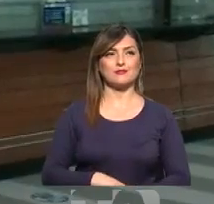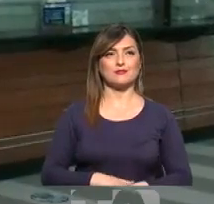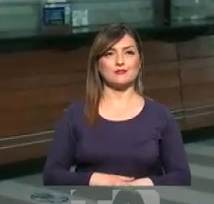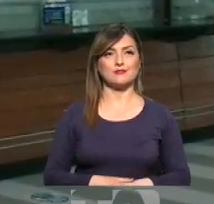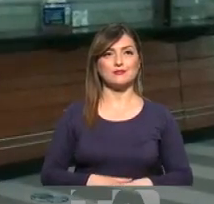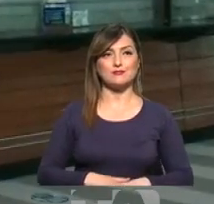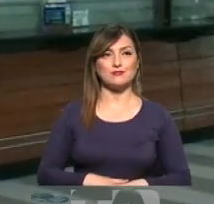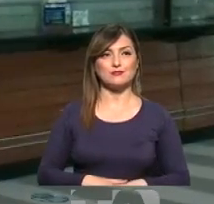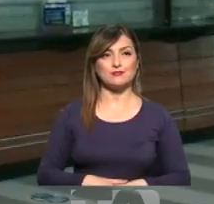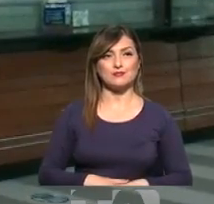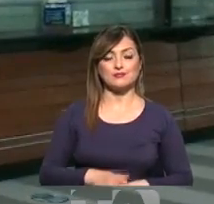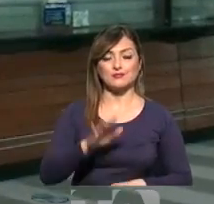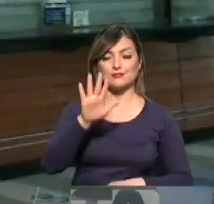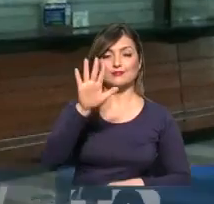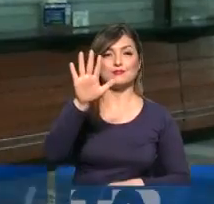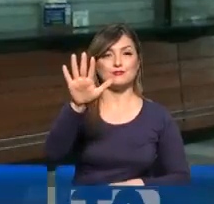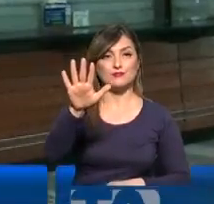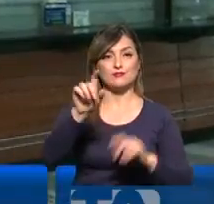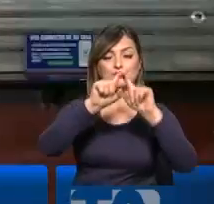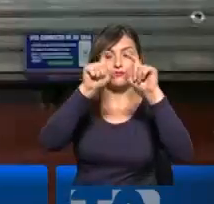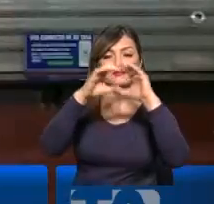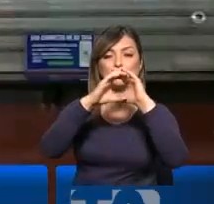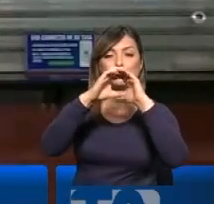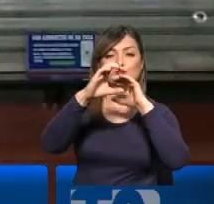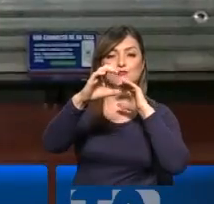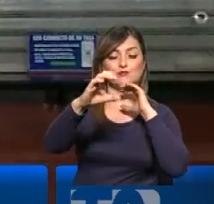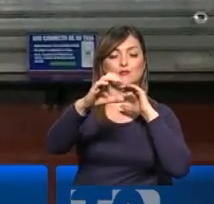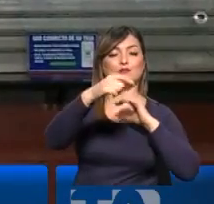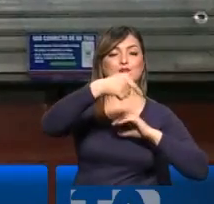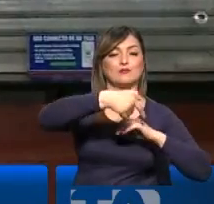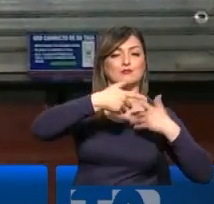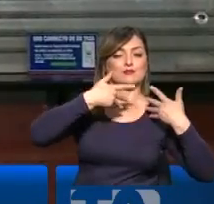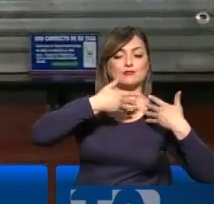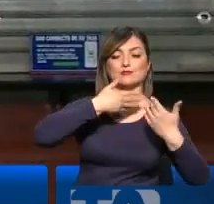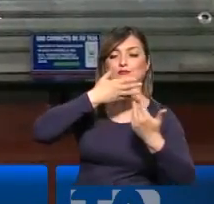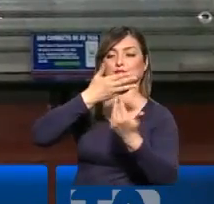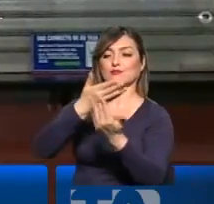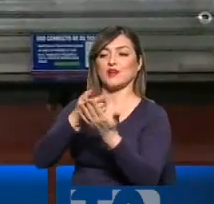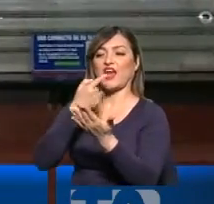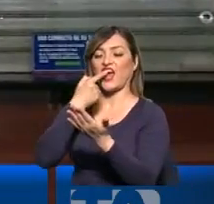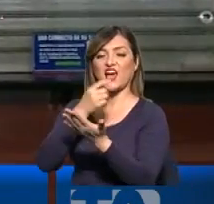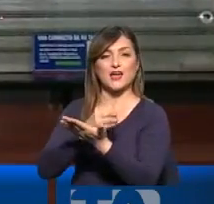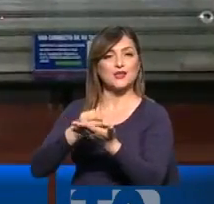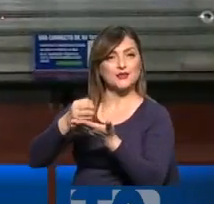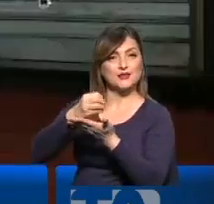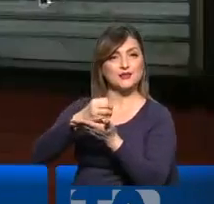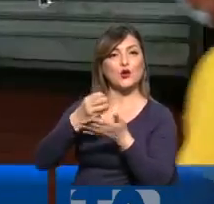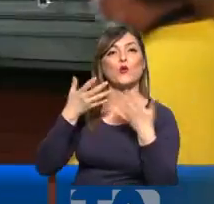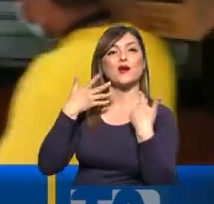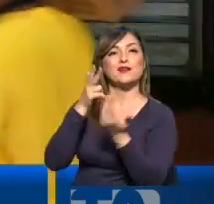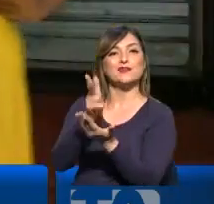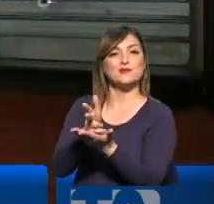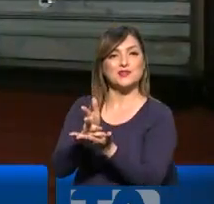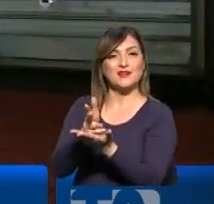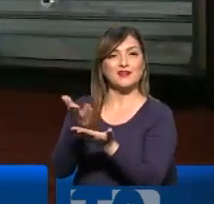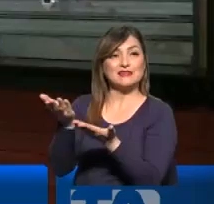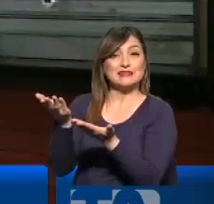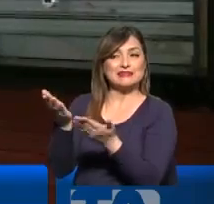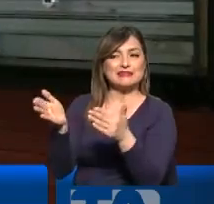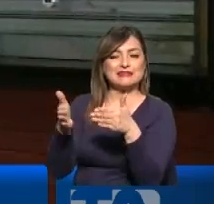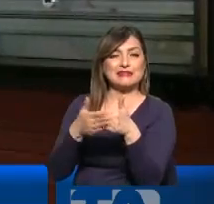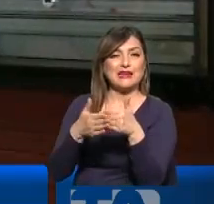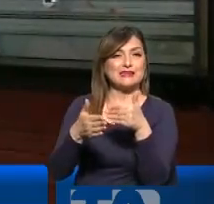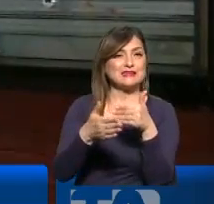Así lucían las 5 operadoras con rutas desde y hacia la provincia del Oro en la terminal terrestre de Guayaquil, como parte de las